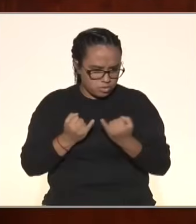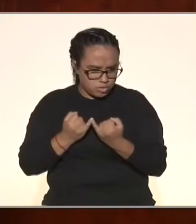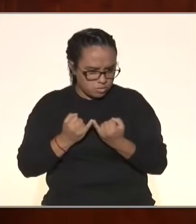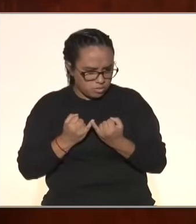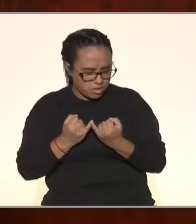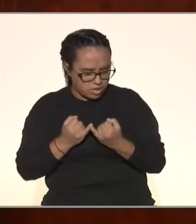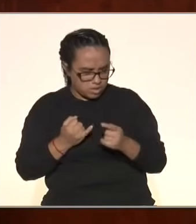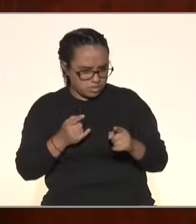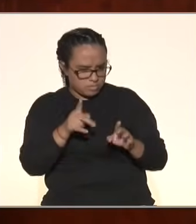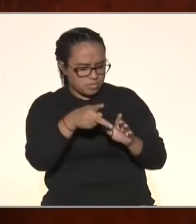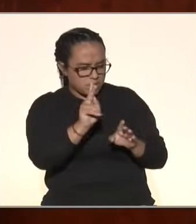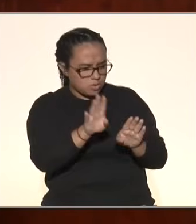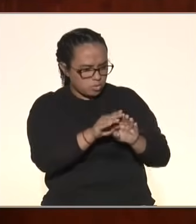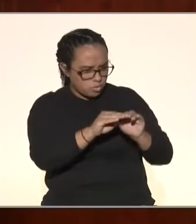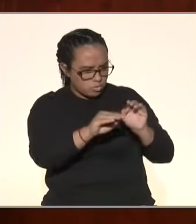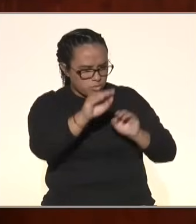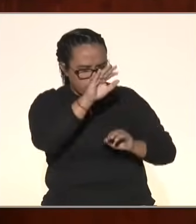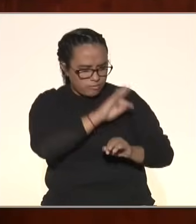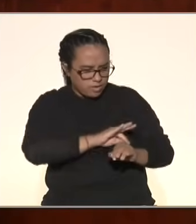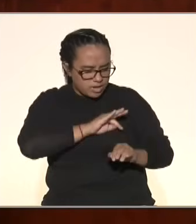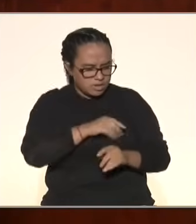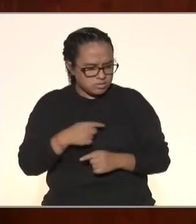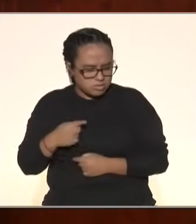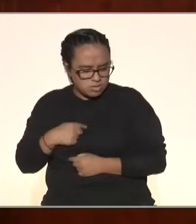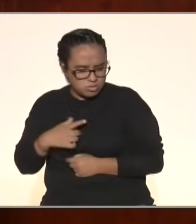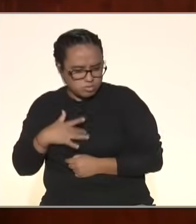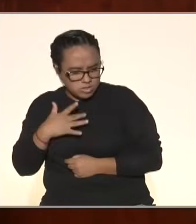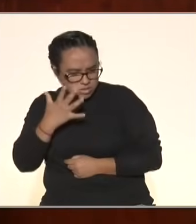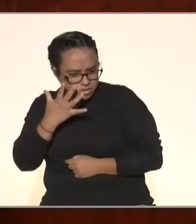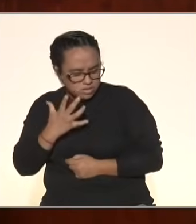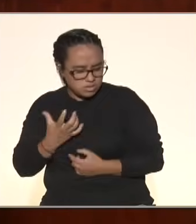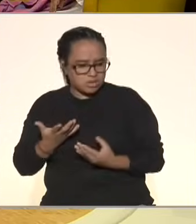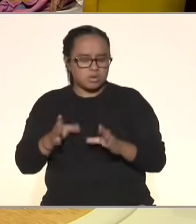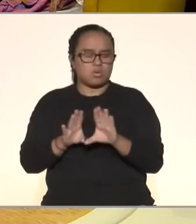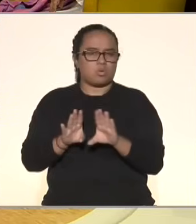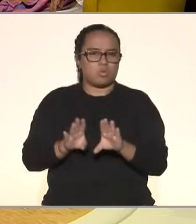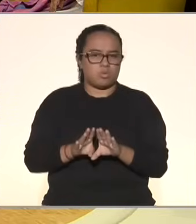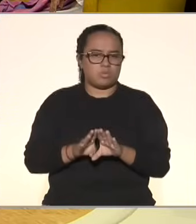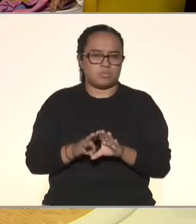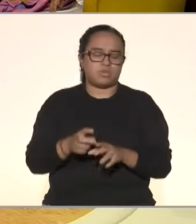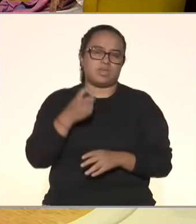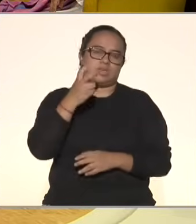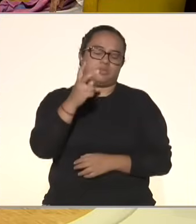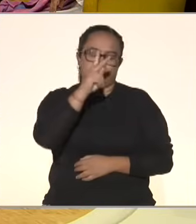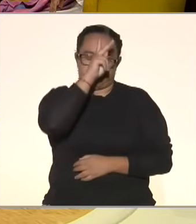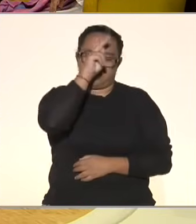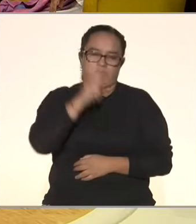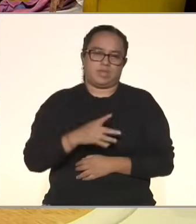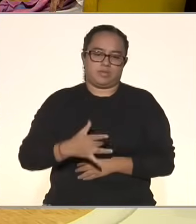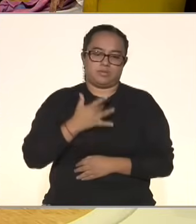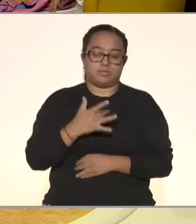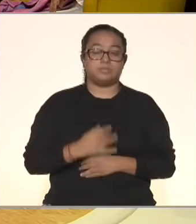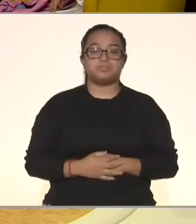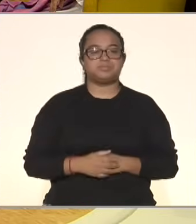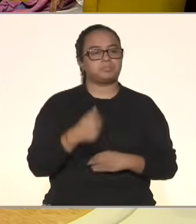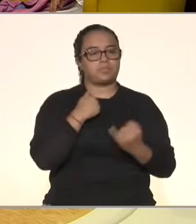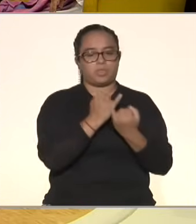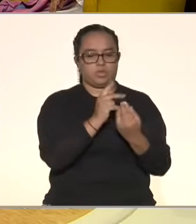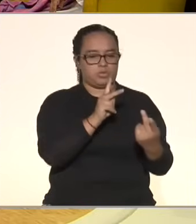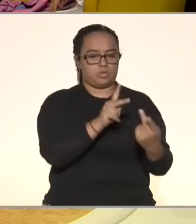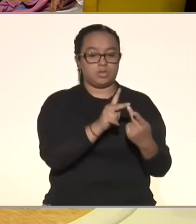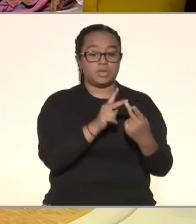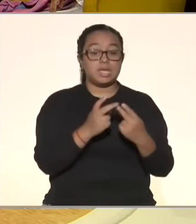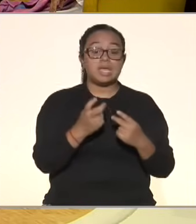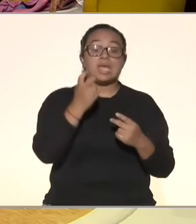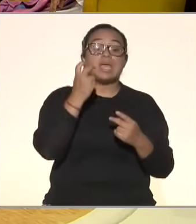suelo, entonces genera mucho malestar esa parte. ¿Tú qué opinas, Cintia, de esto? Definitivamente coincido, no es un